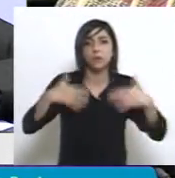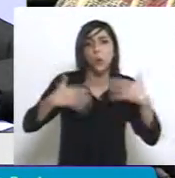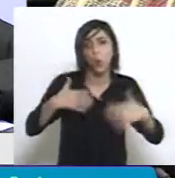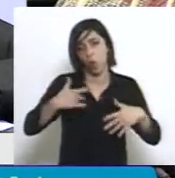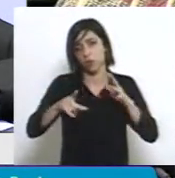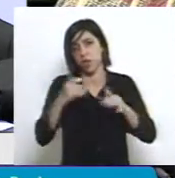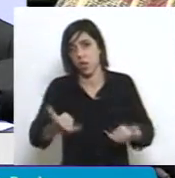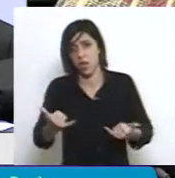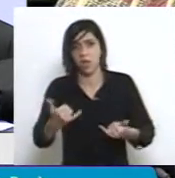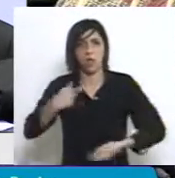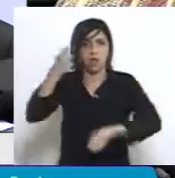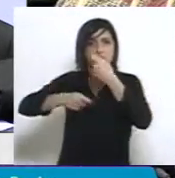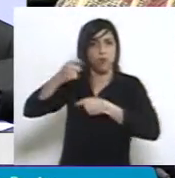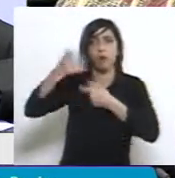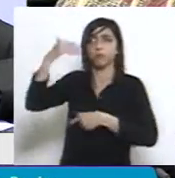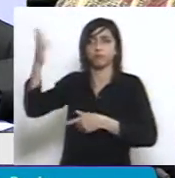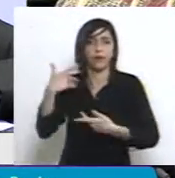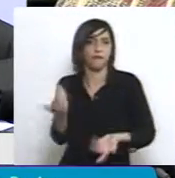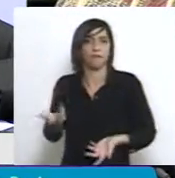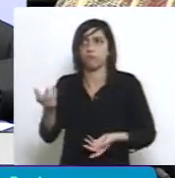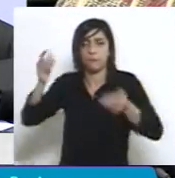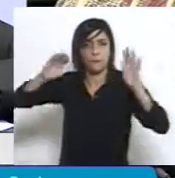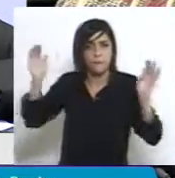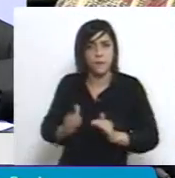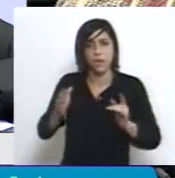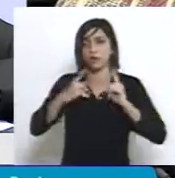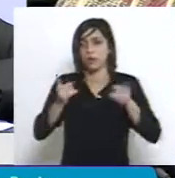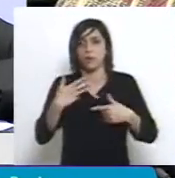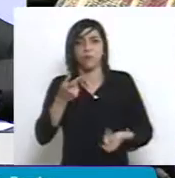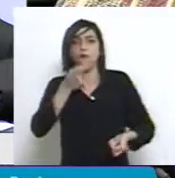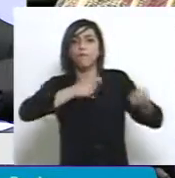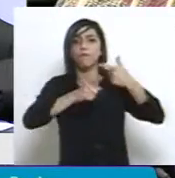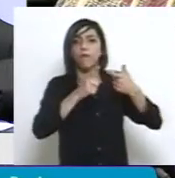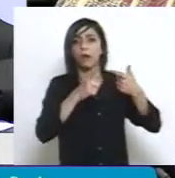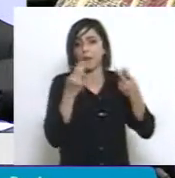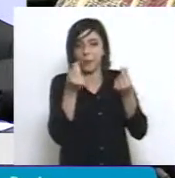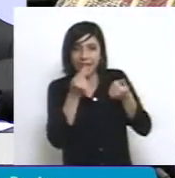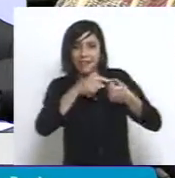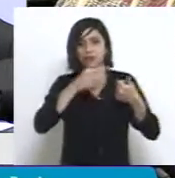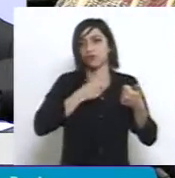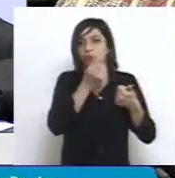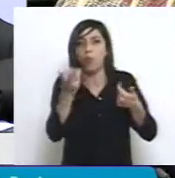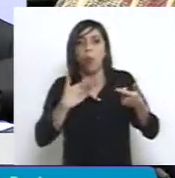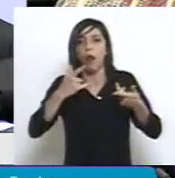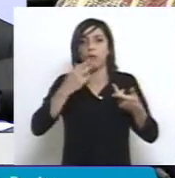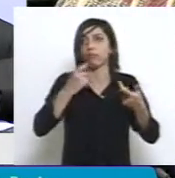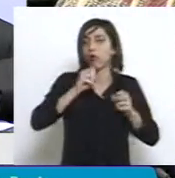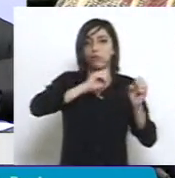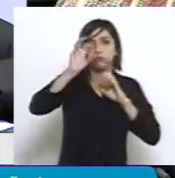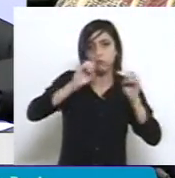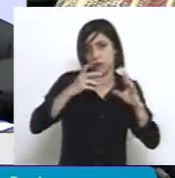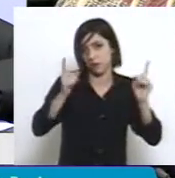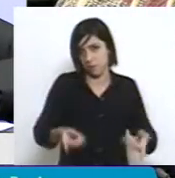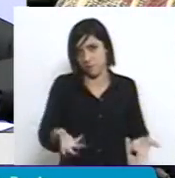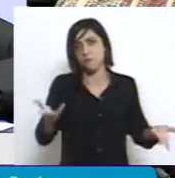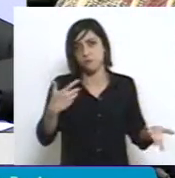internacional, el impacto que esto tiene sobre las ventas externas del país, tanto en precio como en cantidad. En segundo lugar, el tipo